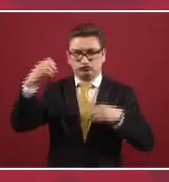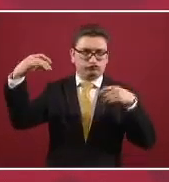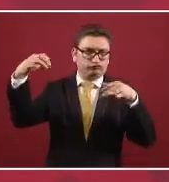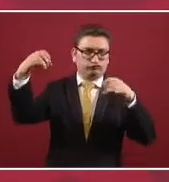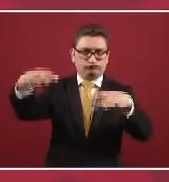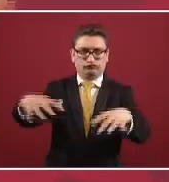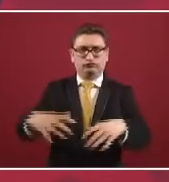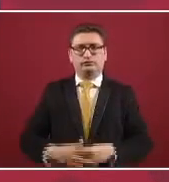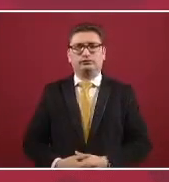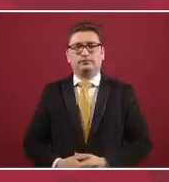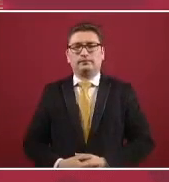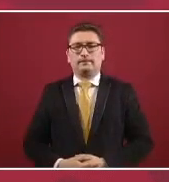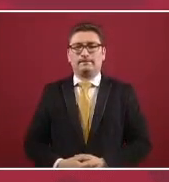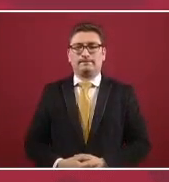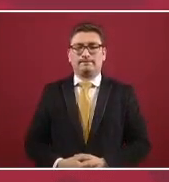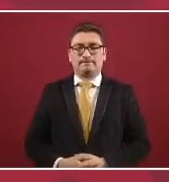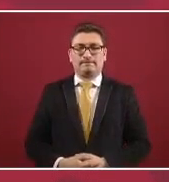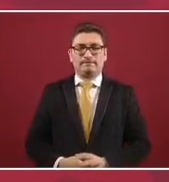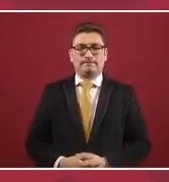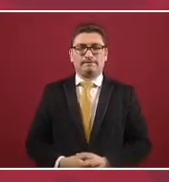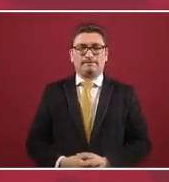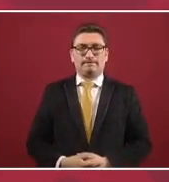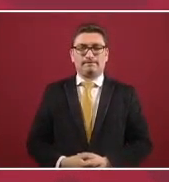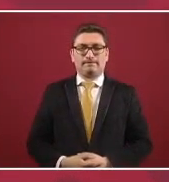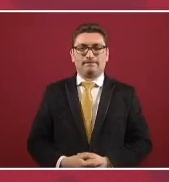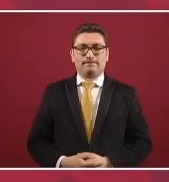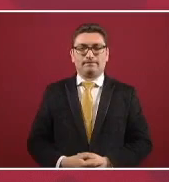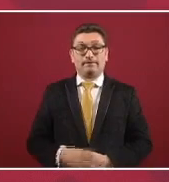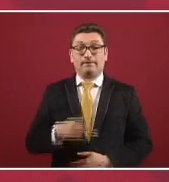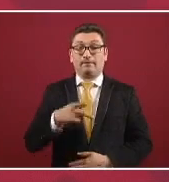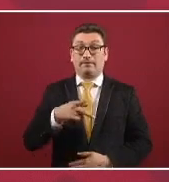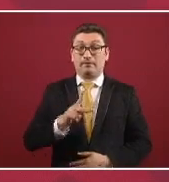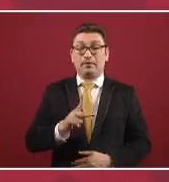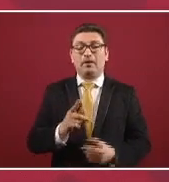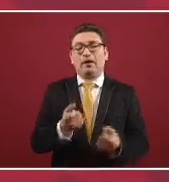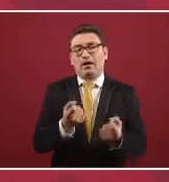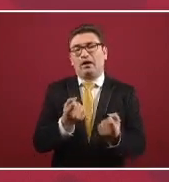Sin embargo, como hay oposición